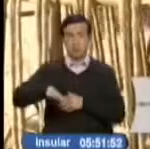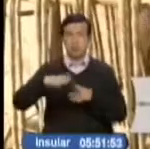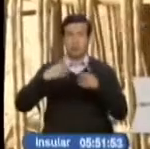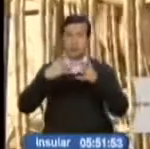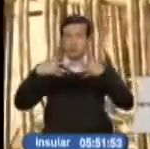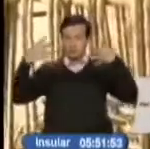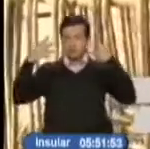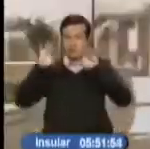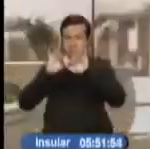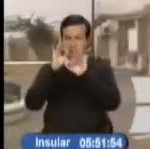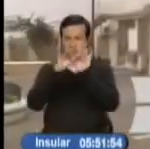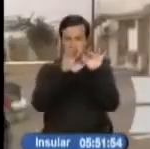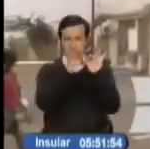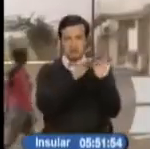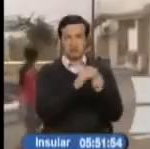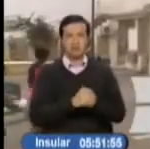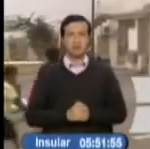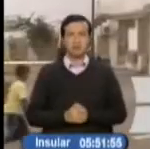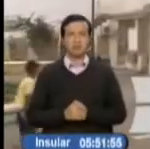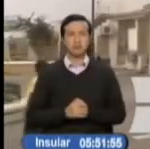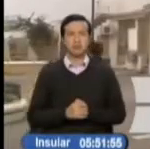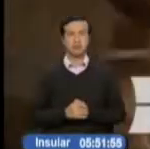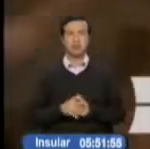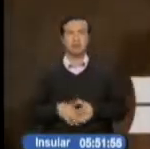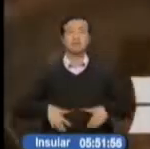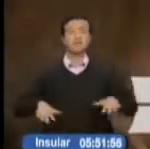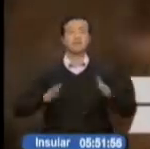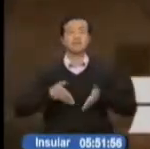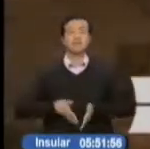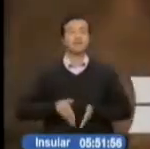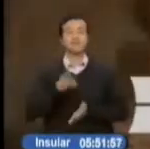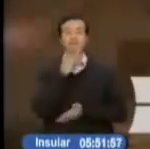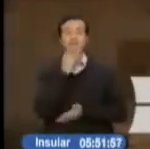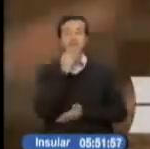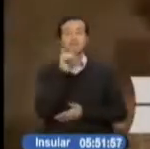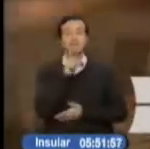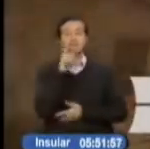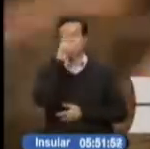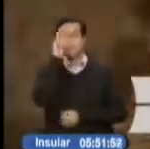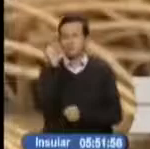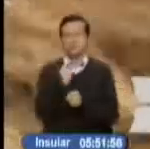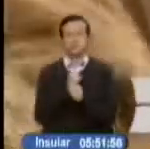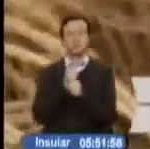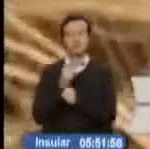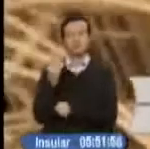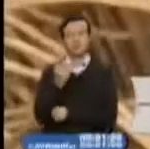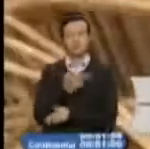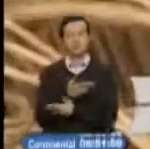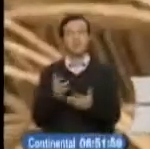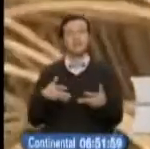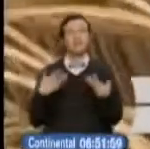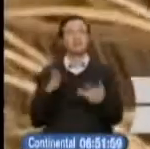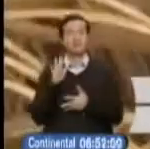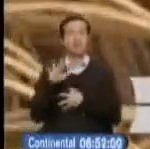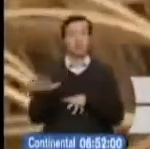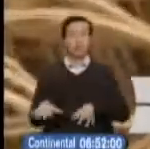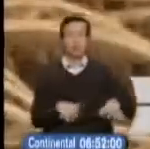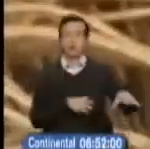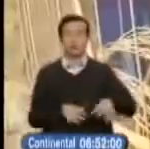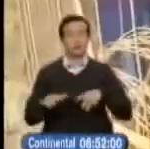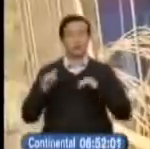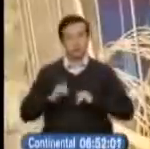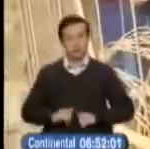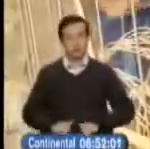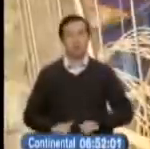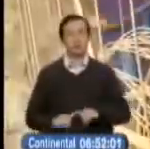la estructura de metal. La tierra de Alfaro es de gente trabajadora y manabita que retoma sus actividades